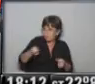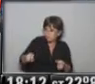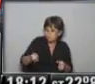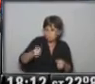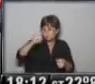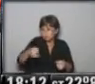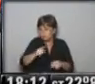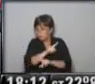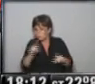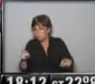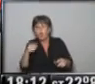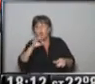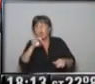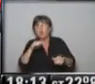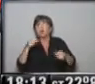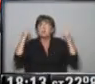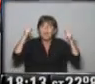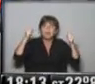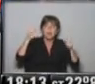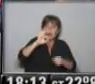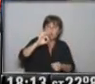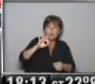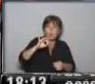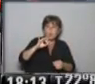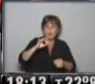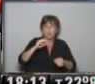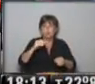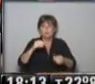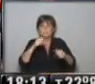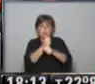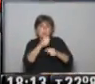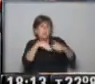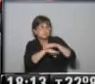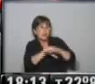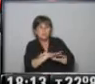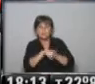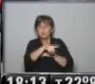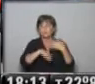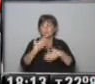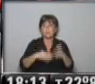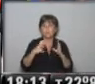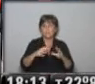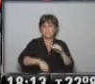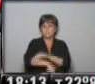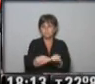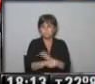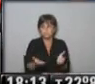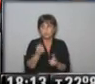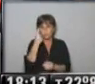que no hayan sido bancarios. Esto es una causa de calificaciones. Pero no nos olvidemos que este es un jugador de fútbol y la persona que está